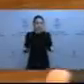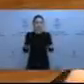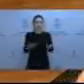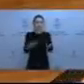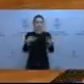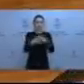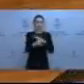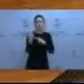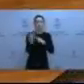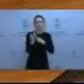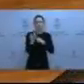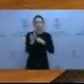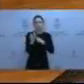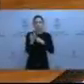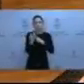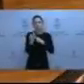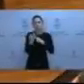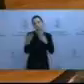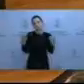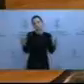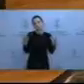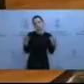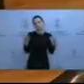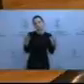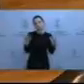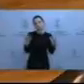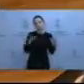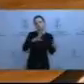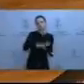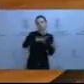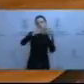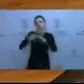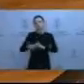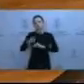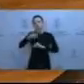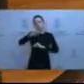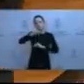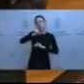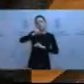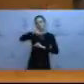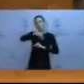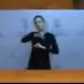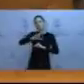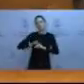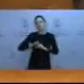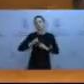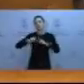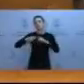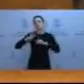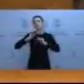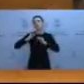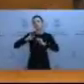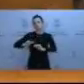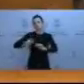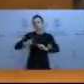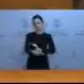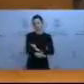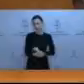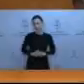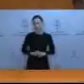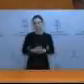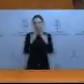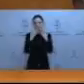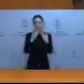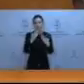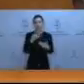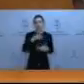de lo posible las indeseables consecuencias de la aplicación de la ONCE. Gracias, señor presidente. Señora Fernández tiene la palabra.